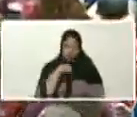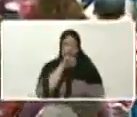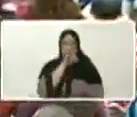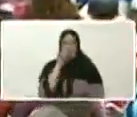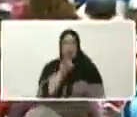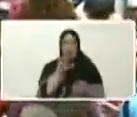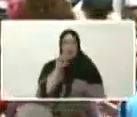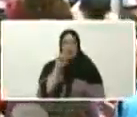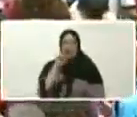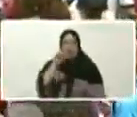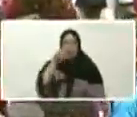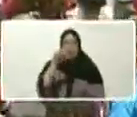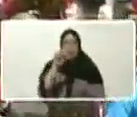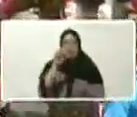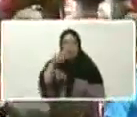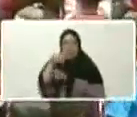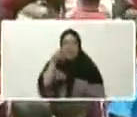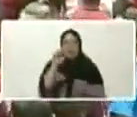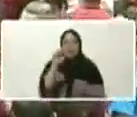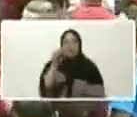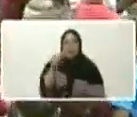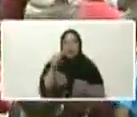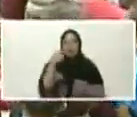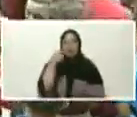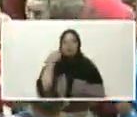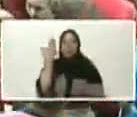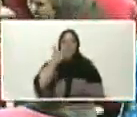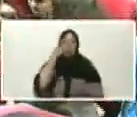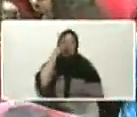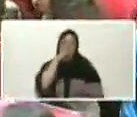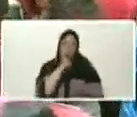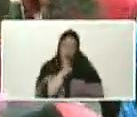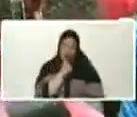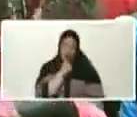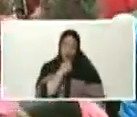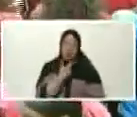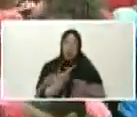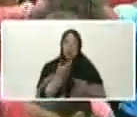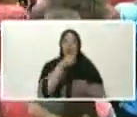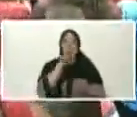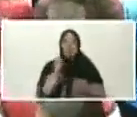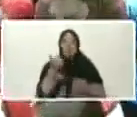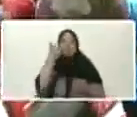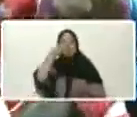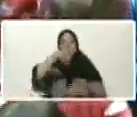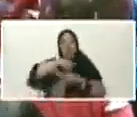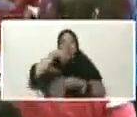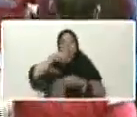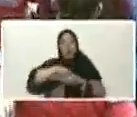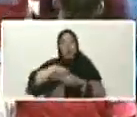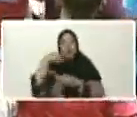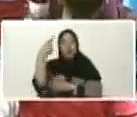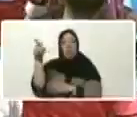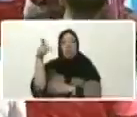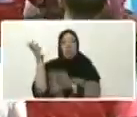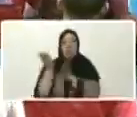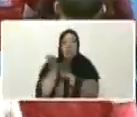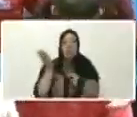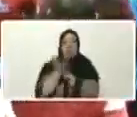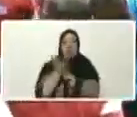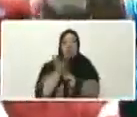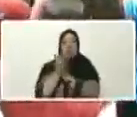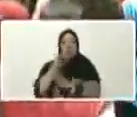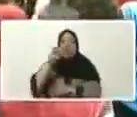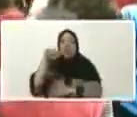la parroquia Carlos Sublet. Fue elegida jefa de VC en uno de los centros de votaciones más grandes de la parroquia, la Escuela Jesús